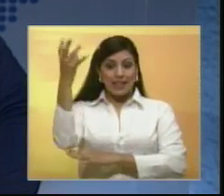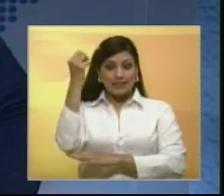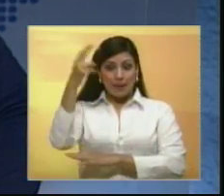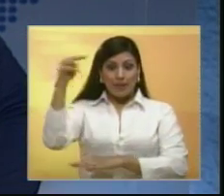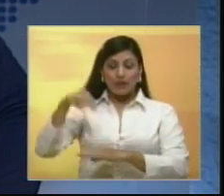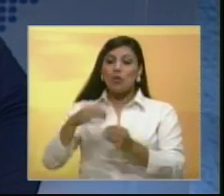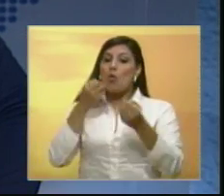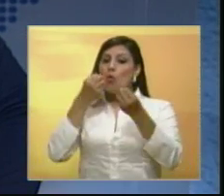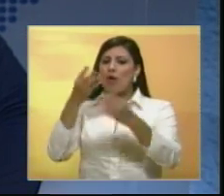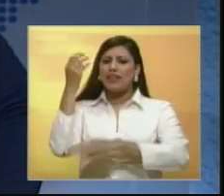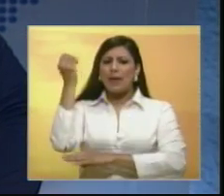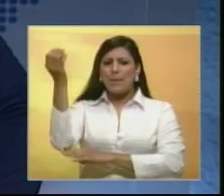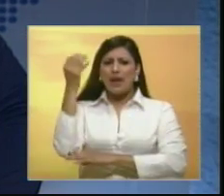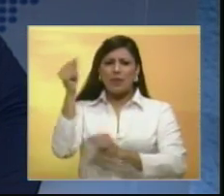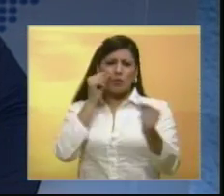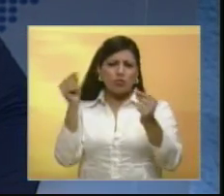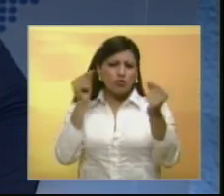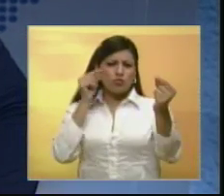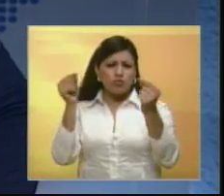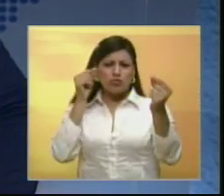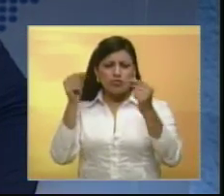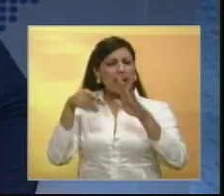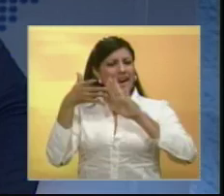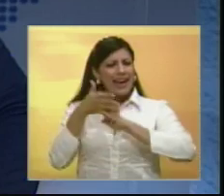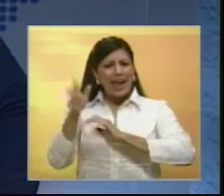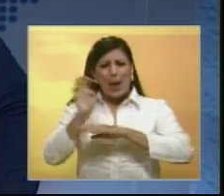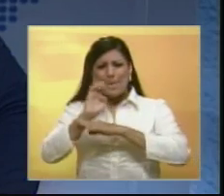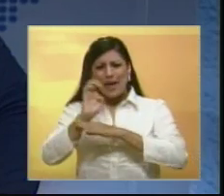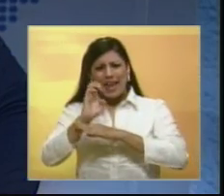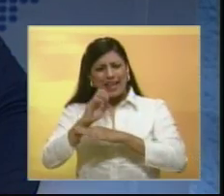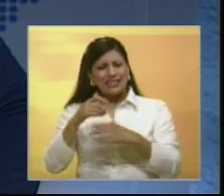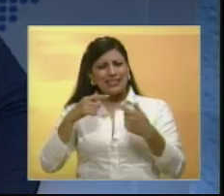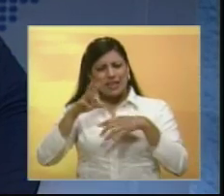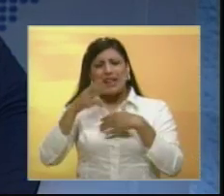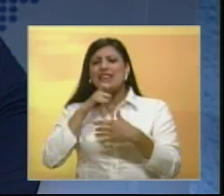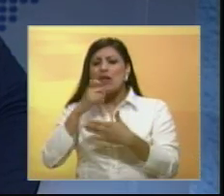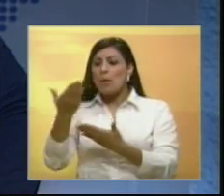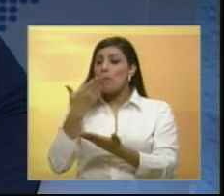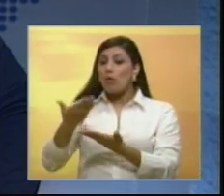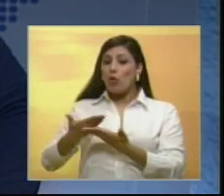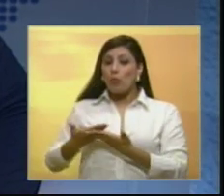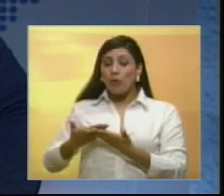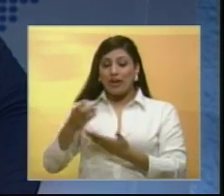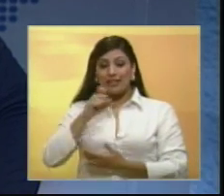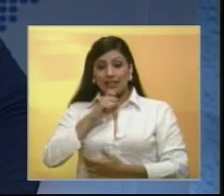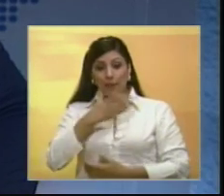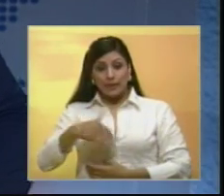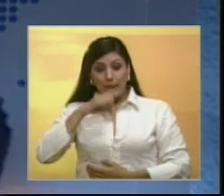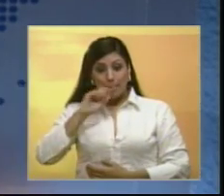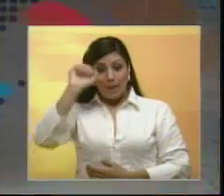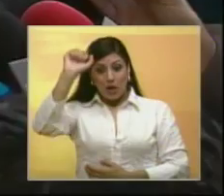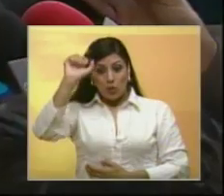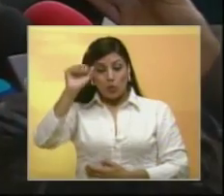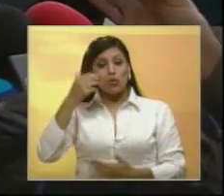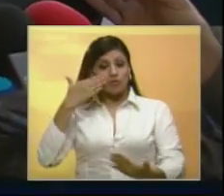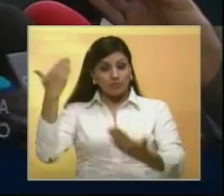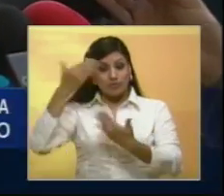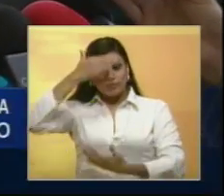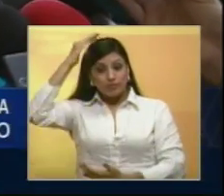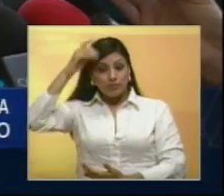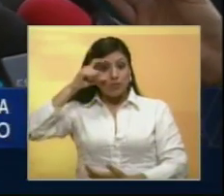Nacional, aseguró que el Parlamento discutirá el decreto de emergencia económica presentado por el presidente de la República, Nicolás Maduro. Ramos